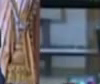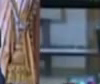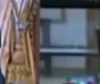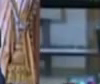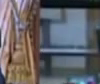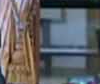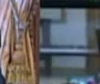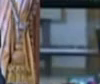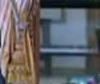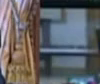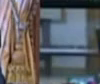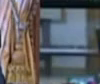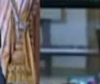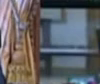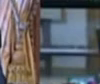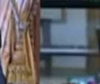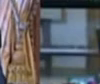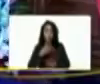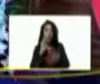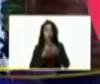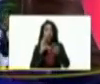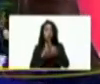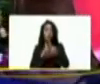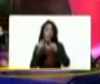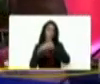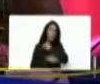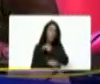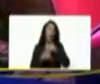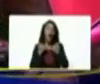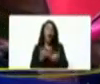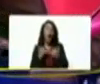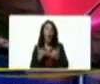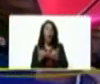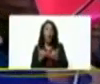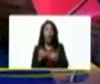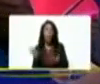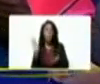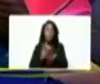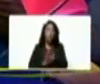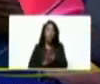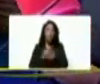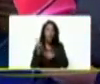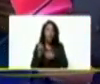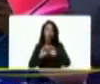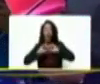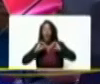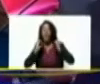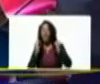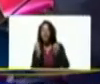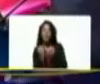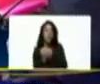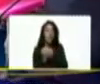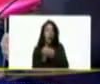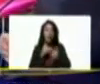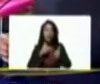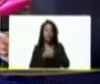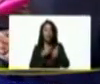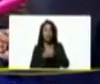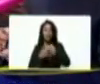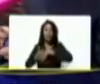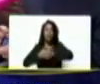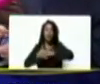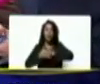de un nivel de diálogo más eficiente, habla de cooperación y particularmente destacan